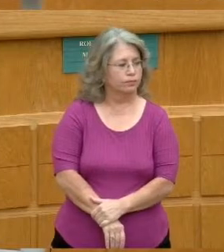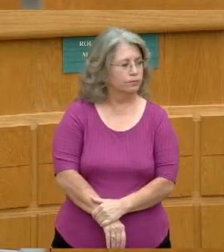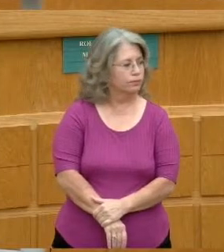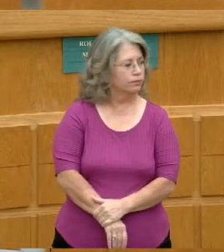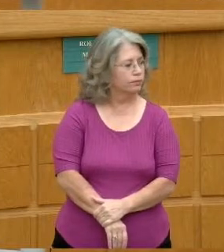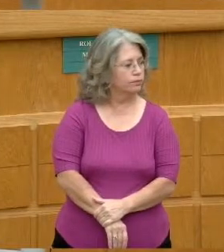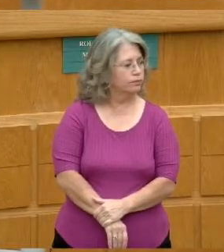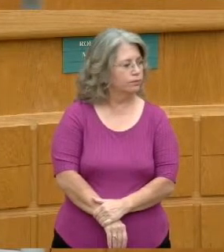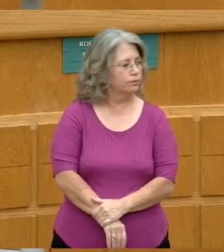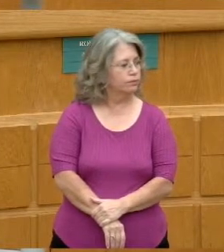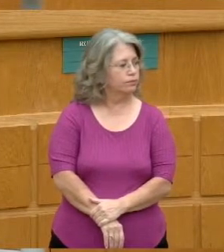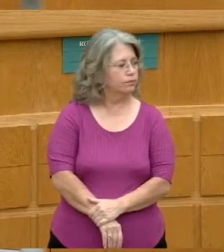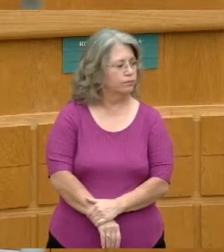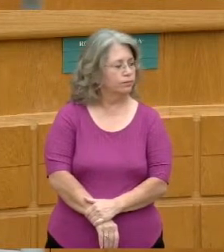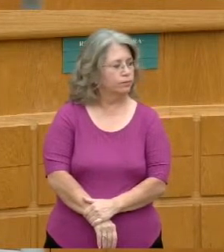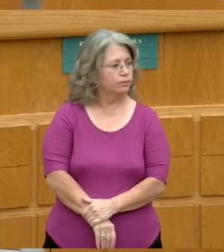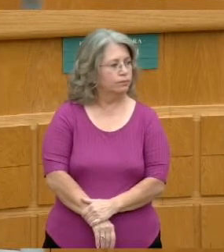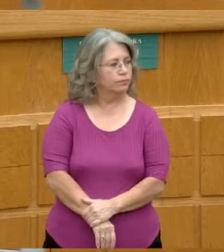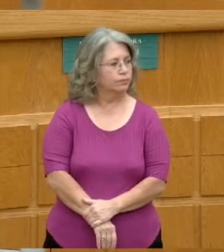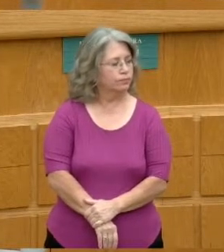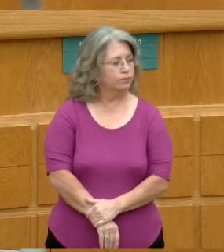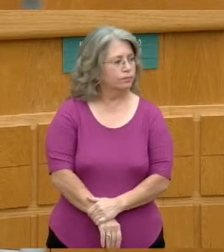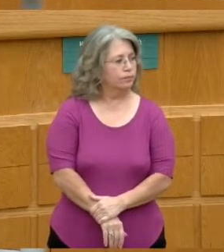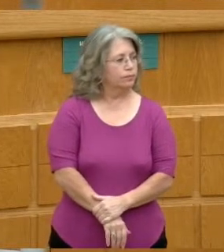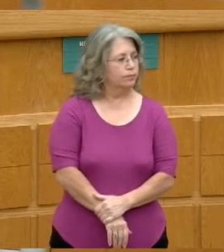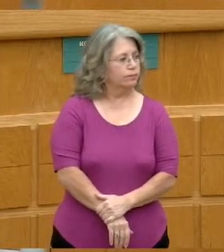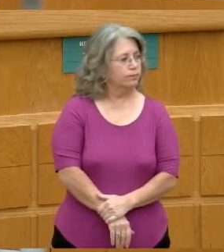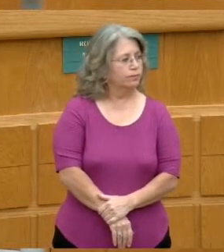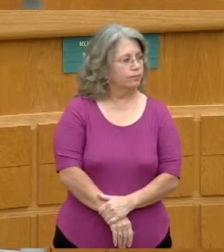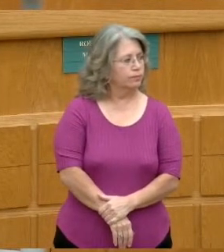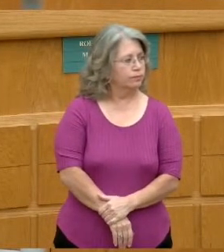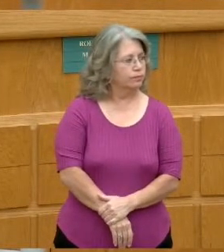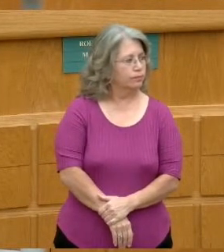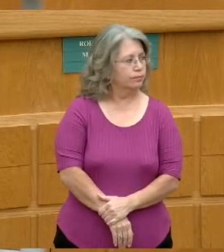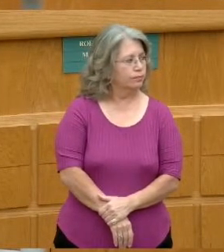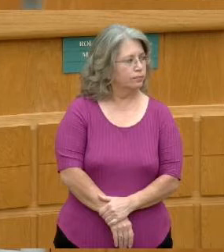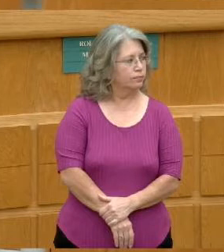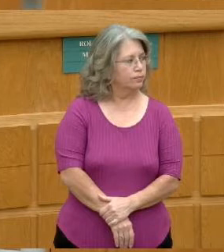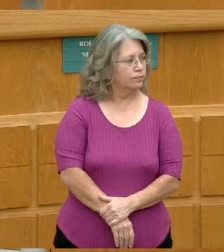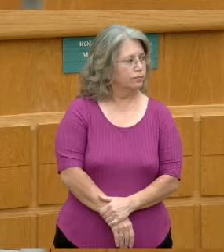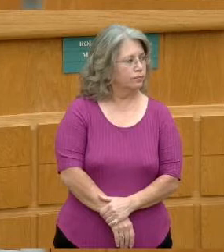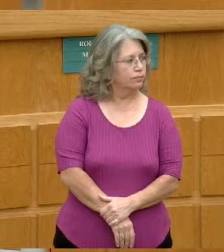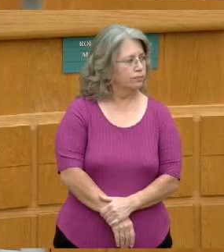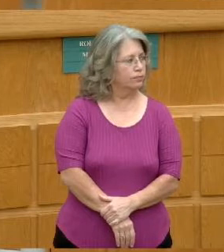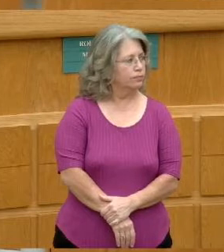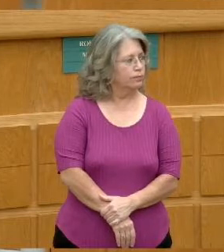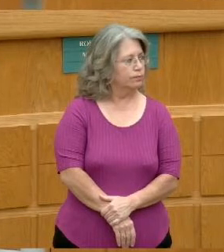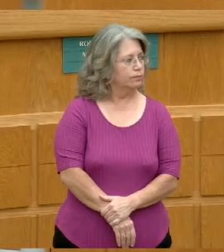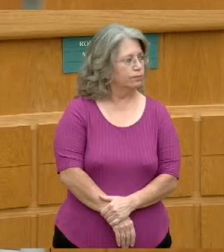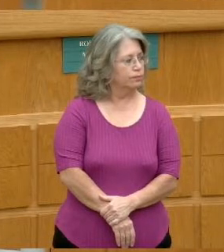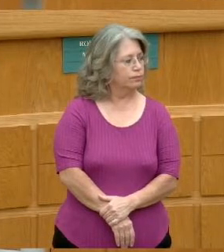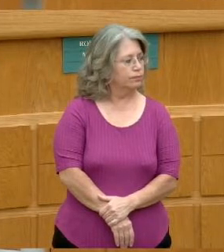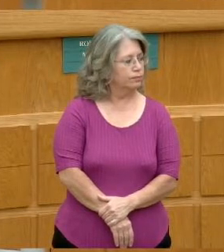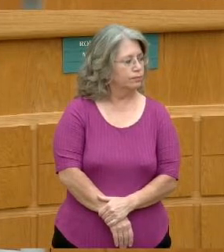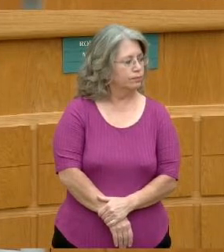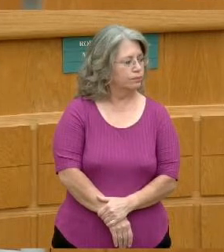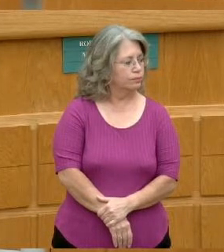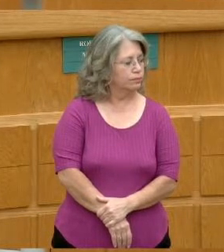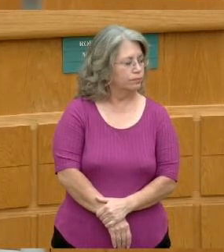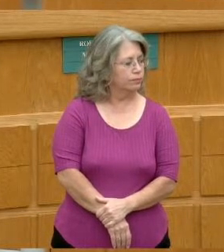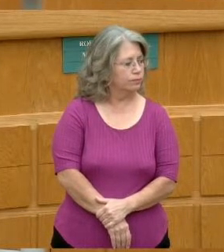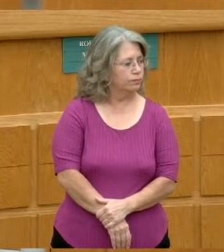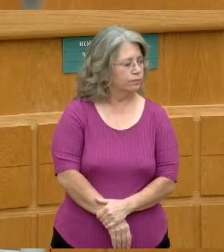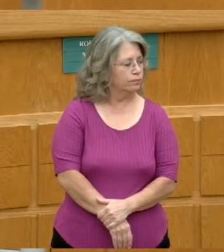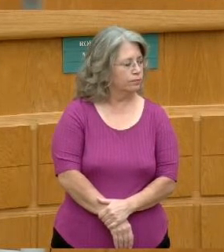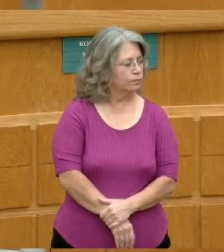826-7055. También estará abierta el área para la recolección de libros que hayan sido retirados de las bibliotecas antes del 20 de marzo. La fecha límite para